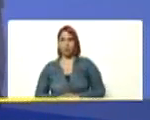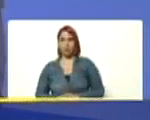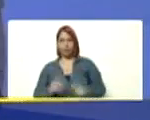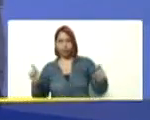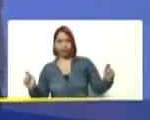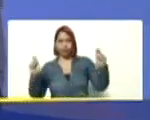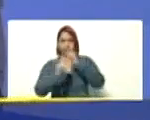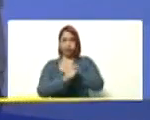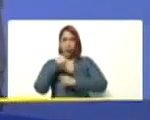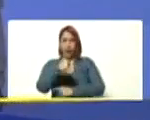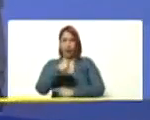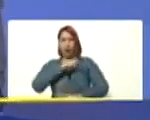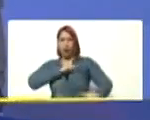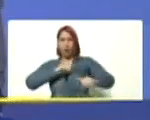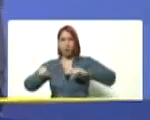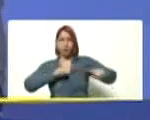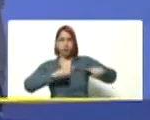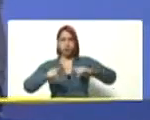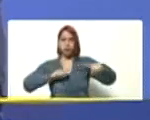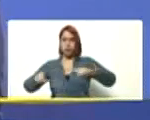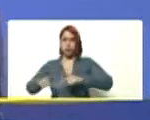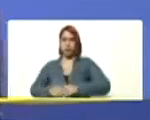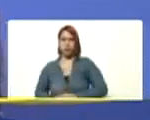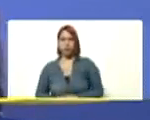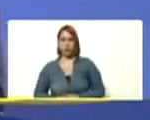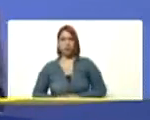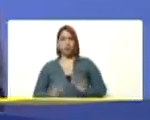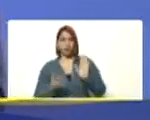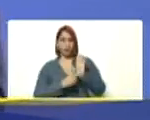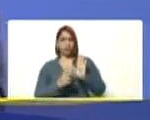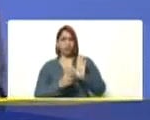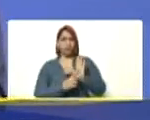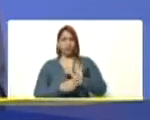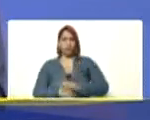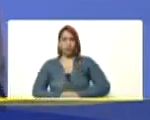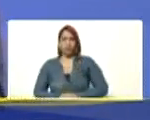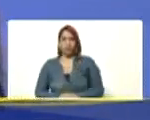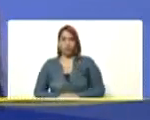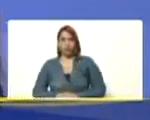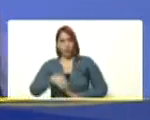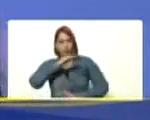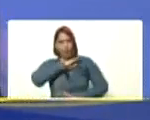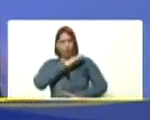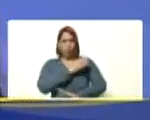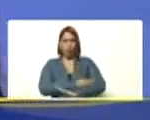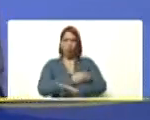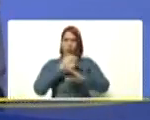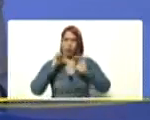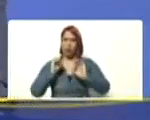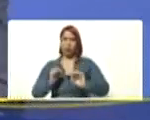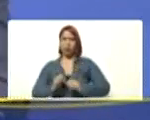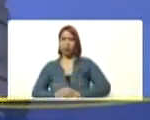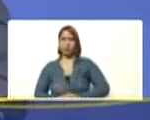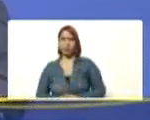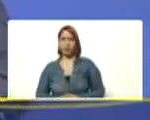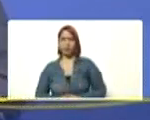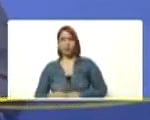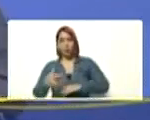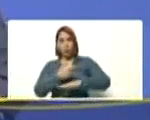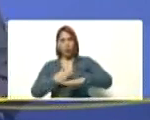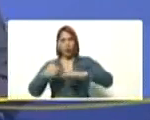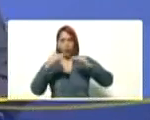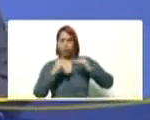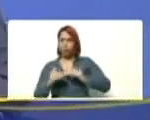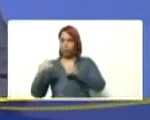Convirtamos eso en acción y en verdad, en fortaleza. Gobernar para